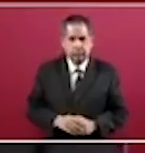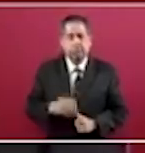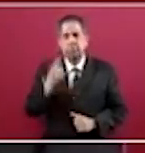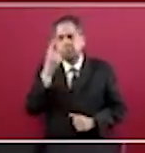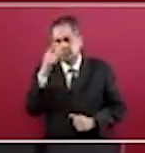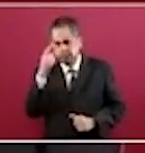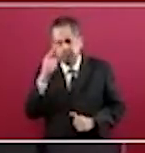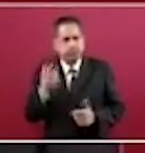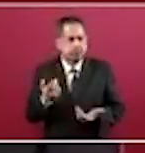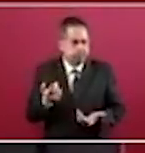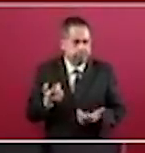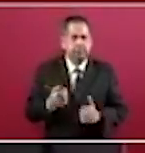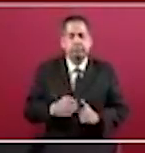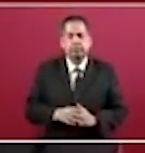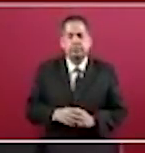para que